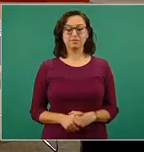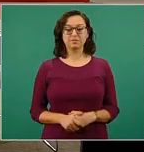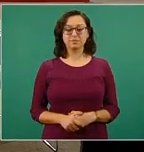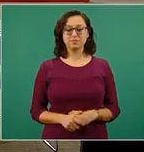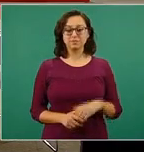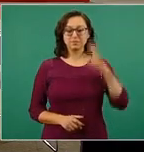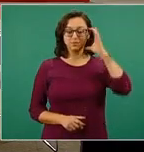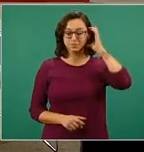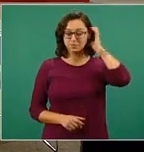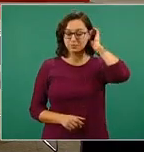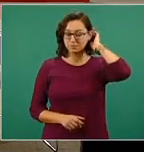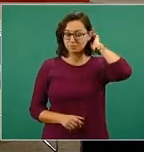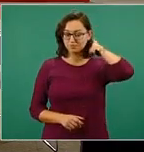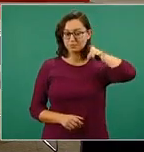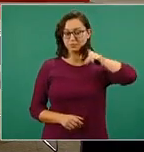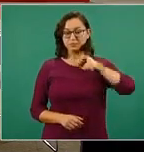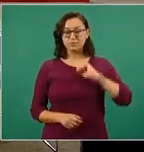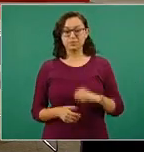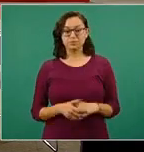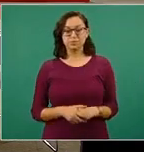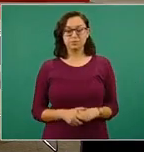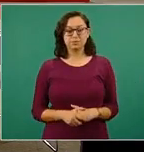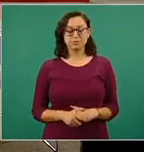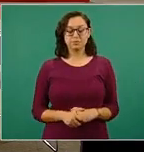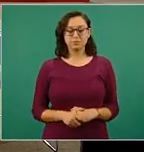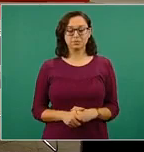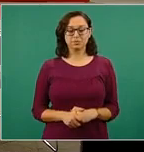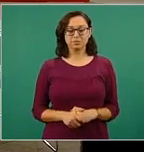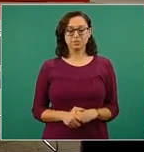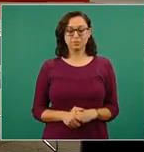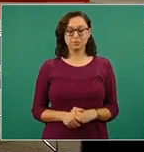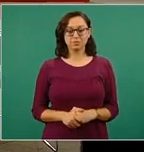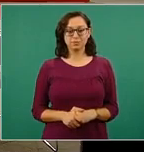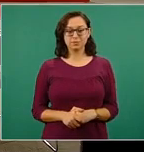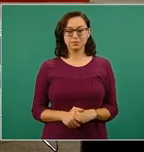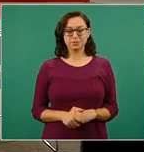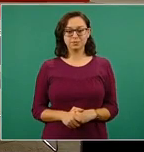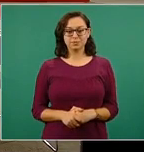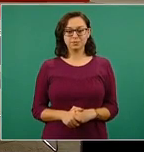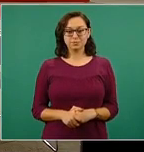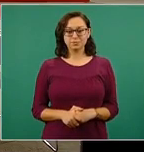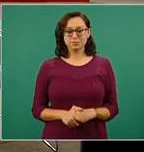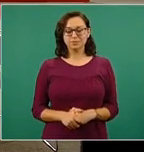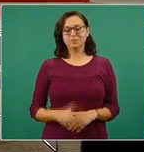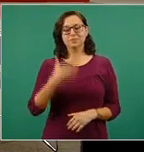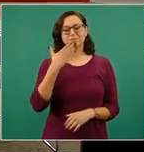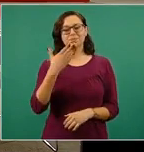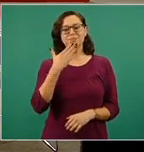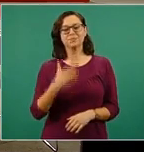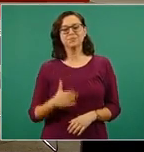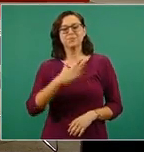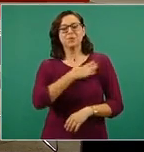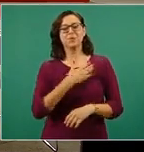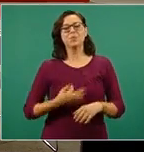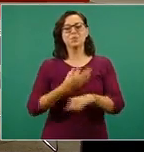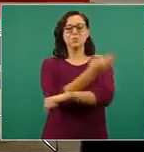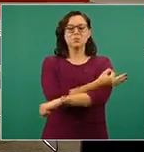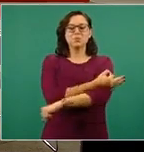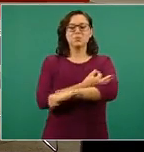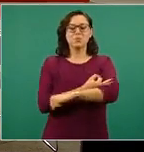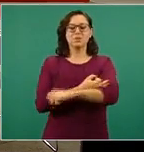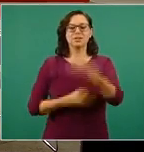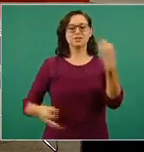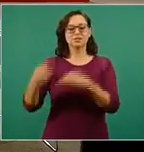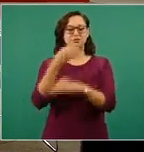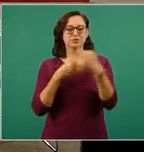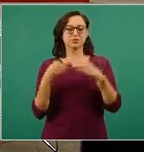ya, ¿no? Así, de tanto vernos. Muy bien. Muy buenas tardes tengan todas